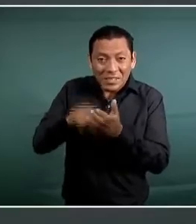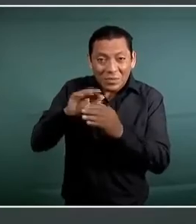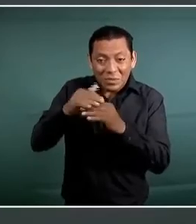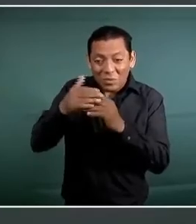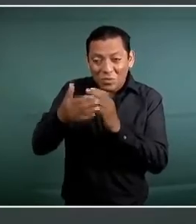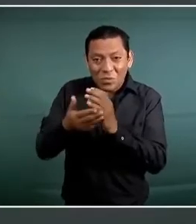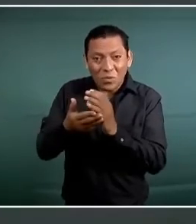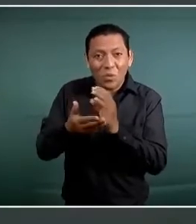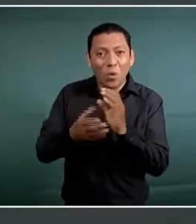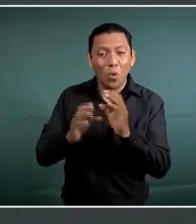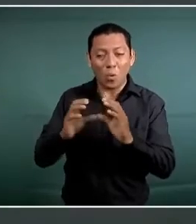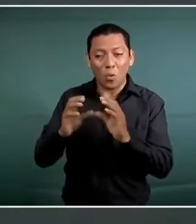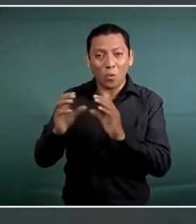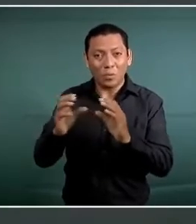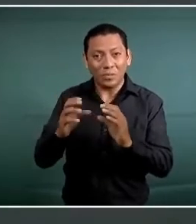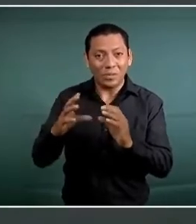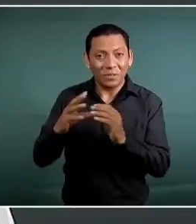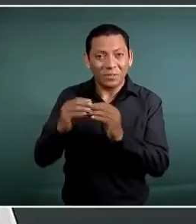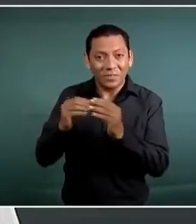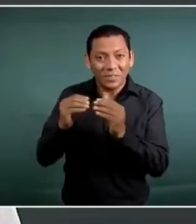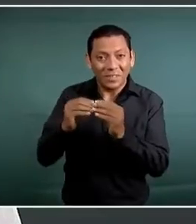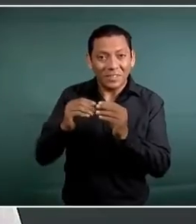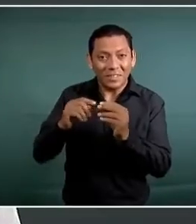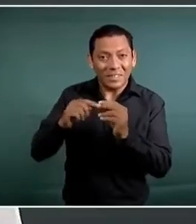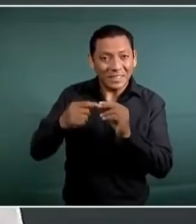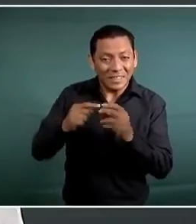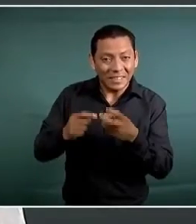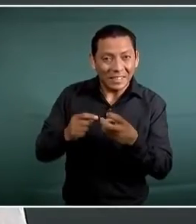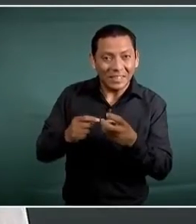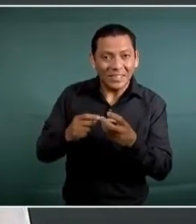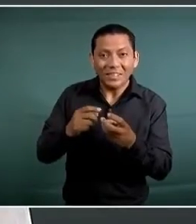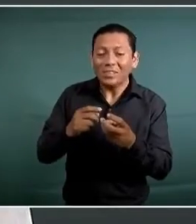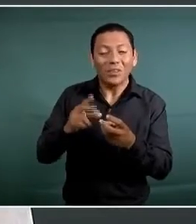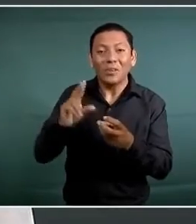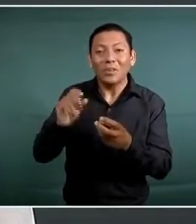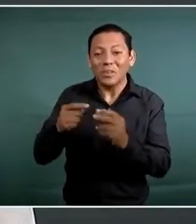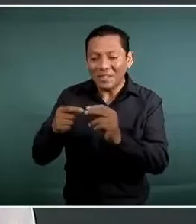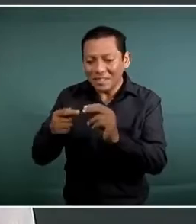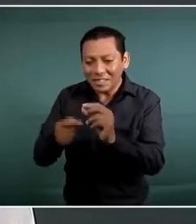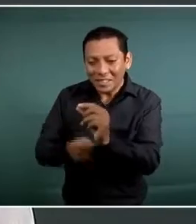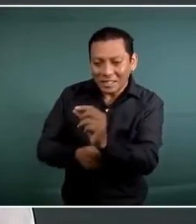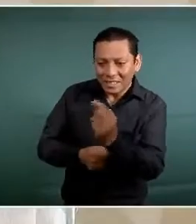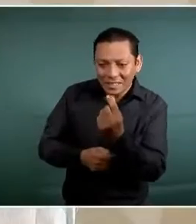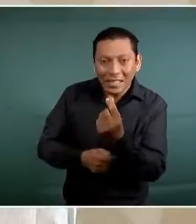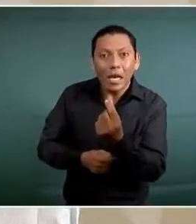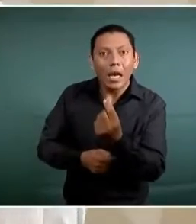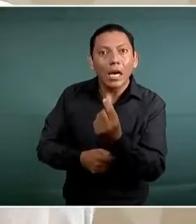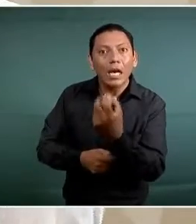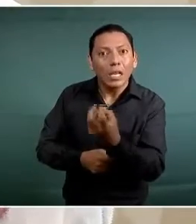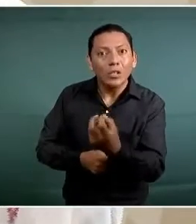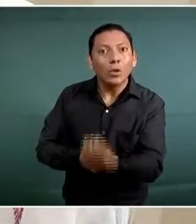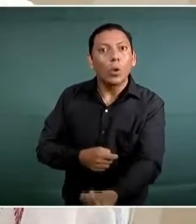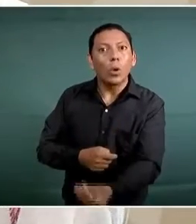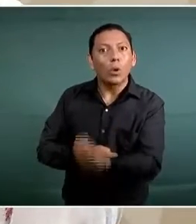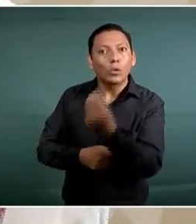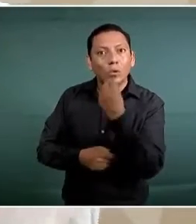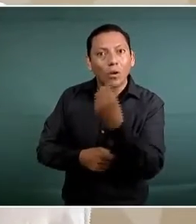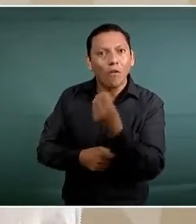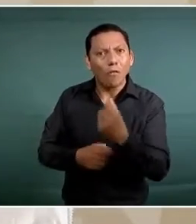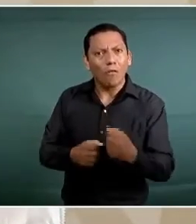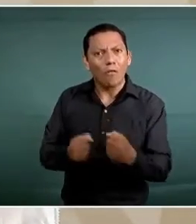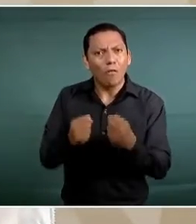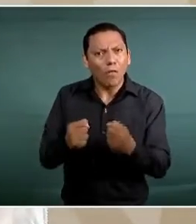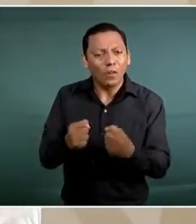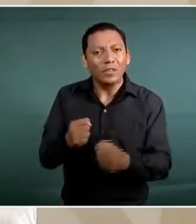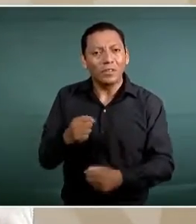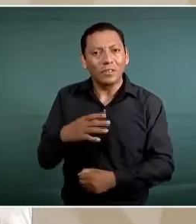lo que cubre la semilla. Sino la semilla. Como tienen mucha fuerza